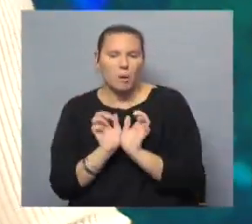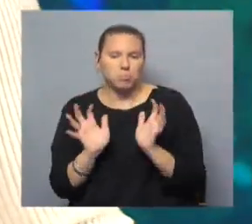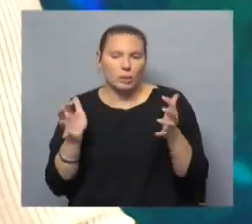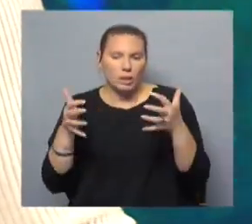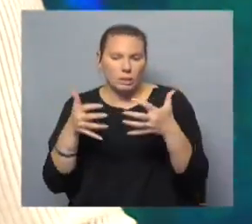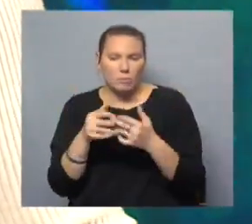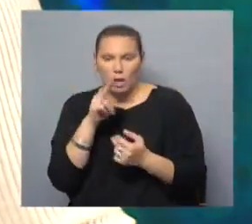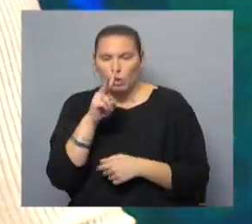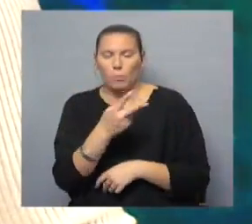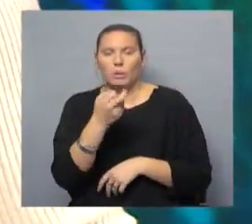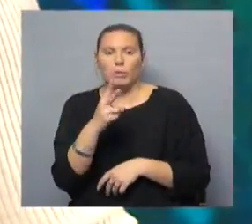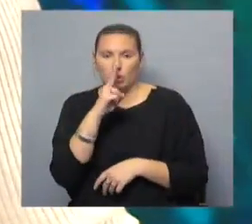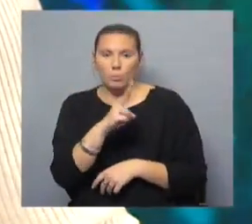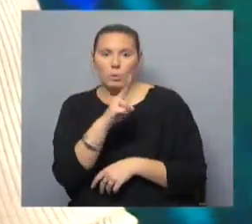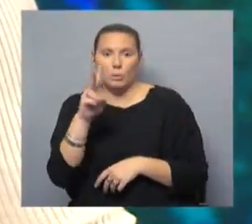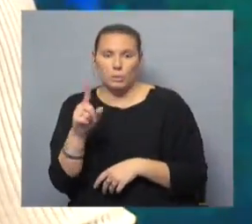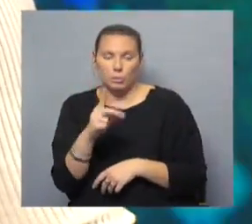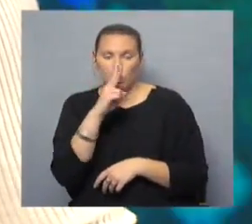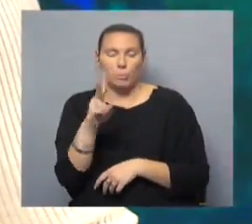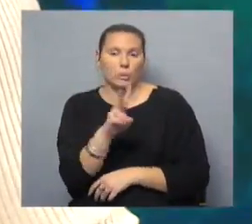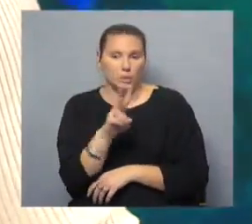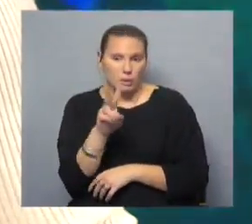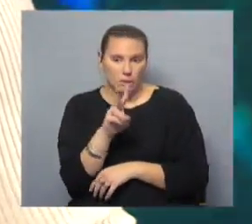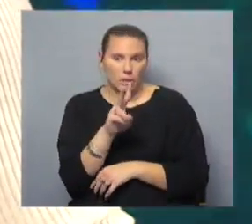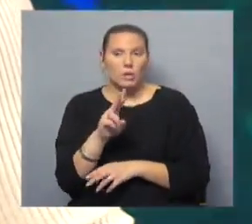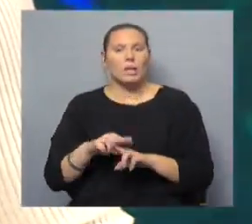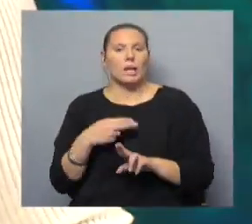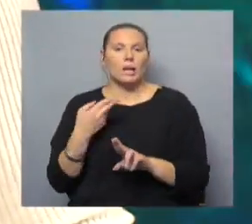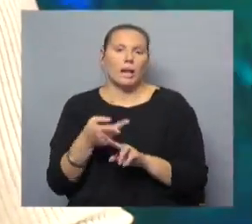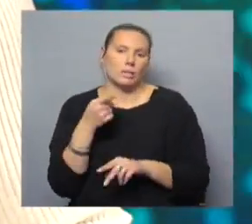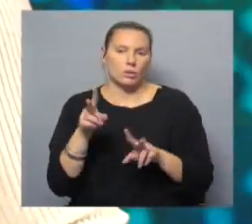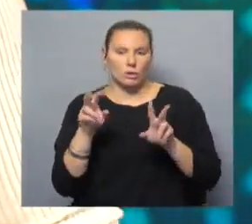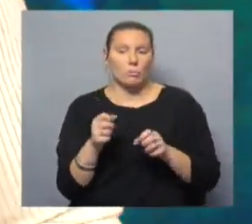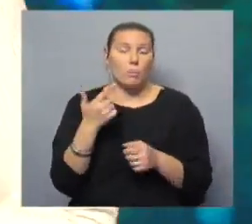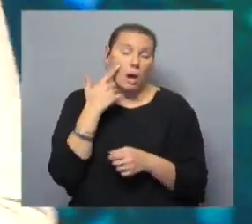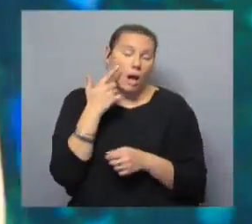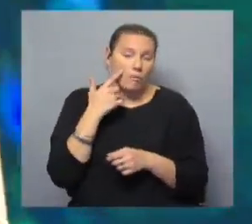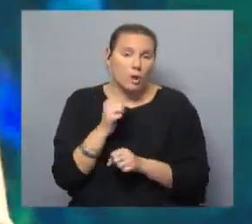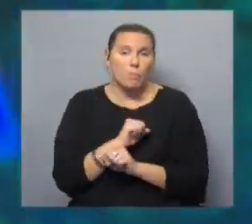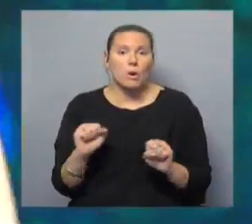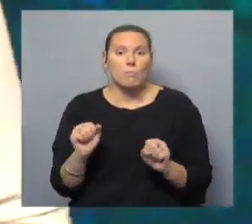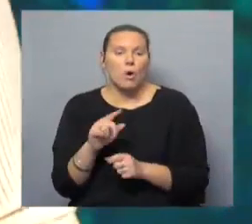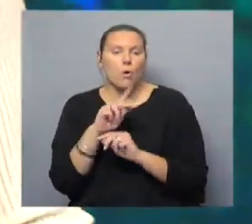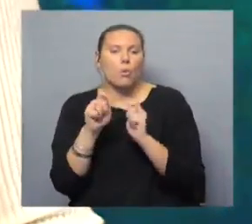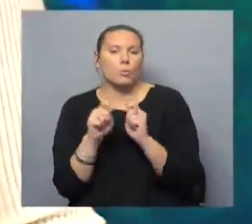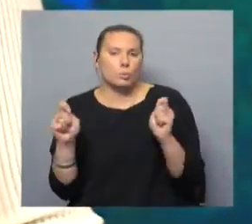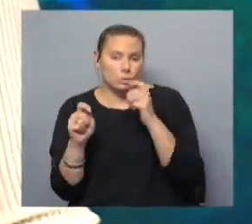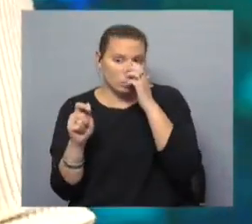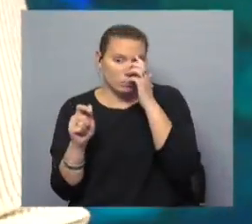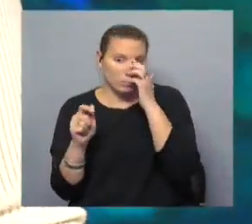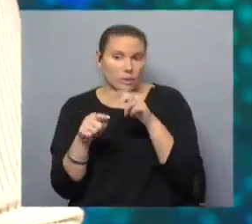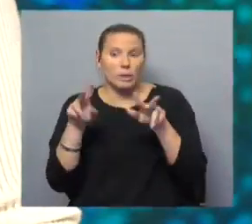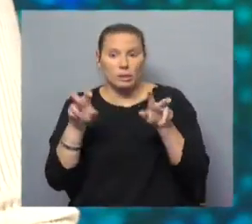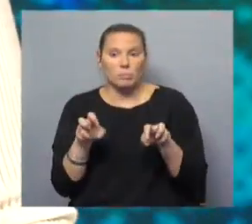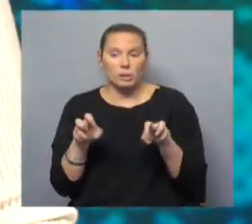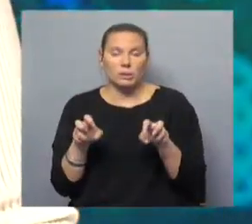en 2020, 2021 y 2022. Así que estará repasando esa Julieta como para que podamos sacar una conclusión en torno a eso